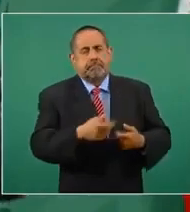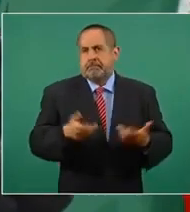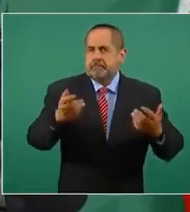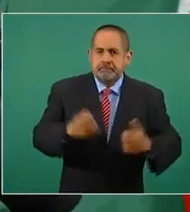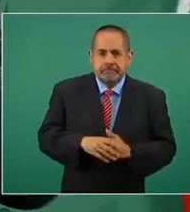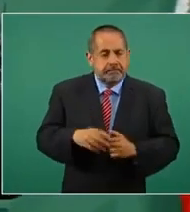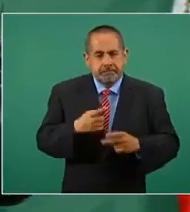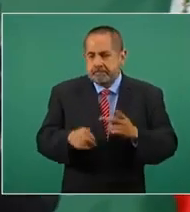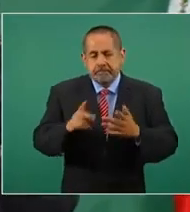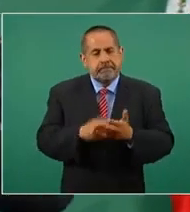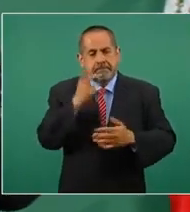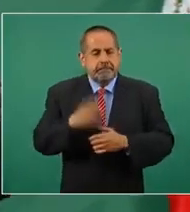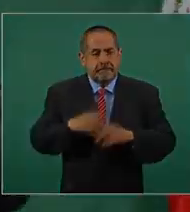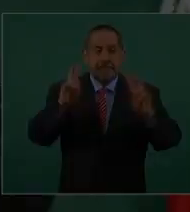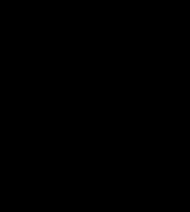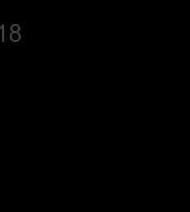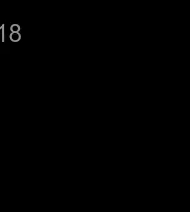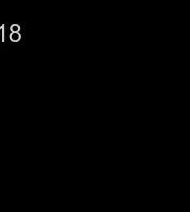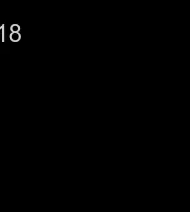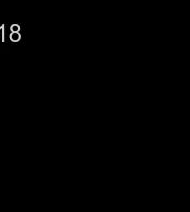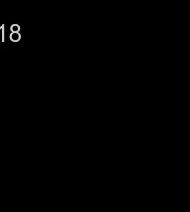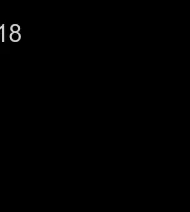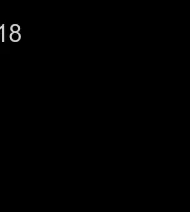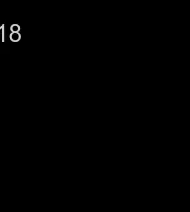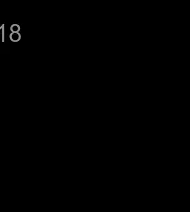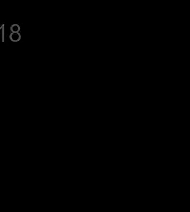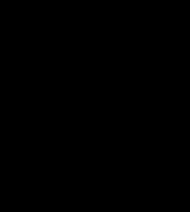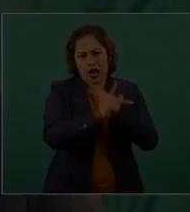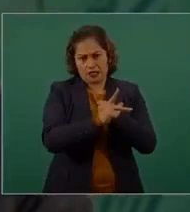Empiezan, ¿no?, con la llamada reforma.